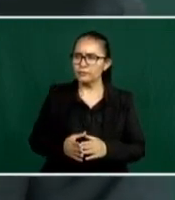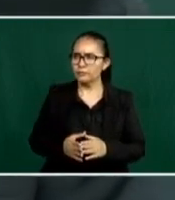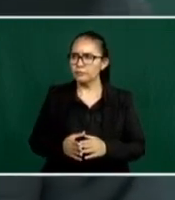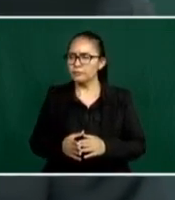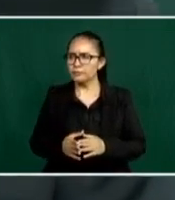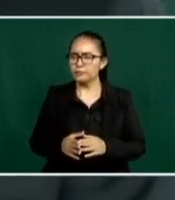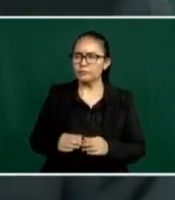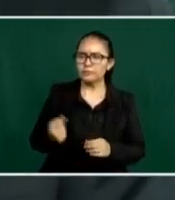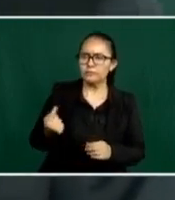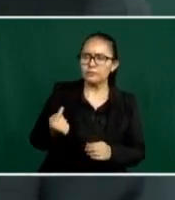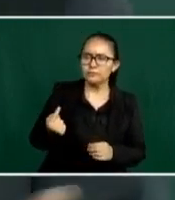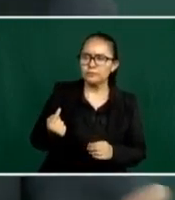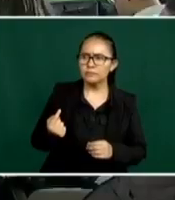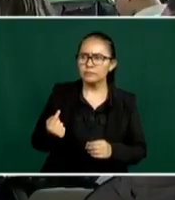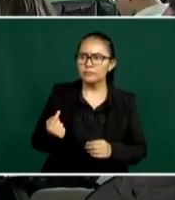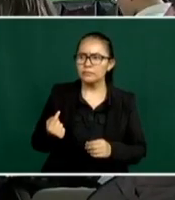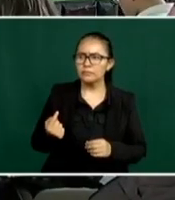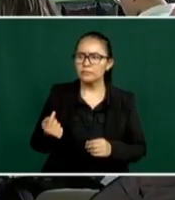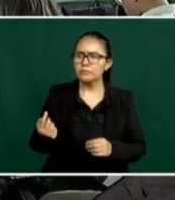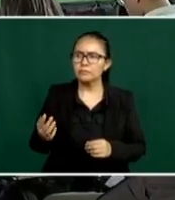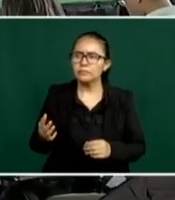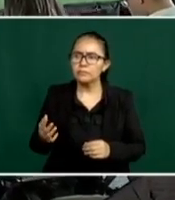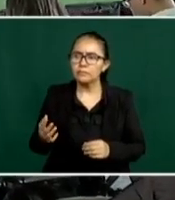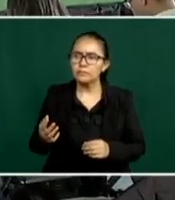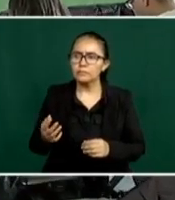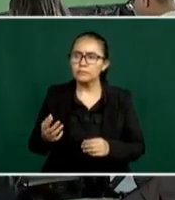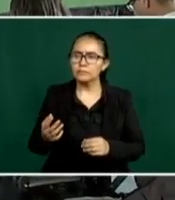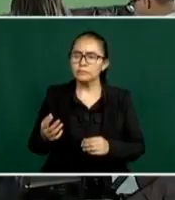que el peso es la moneda